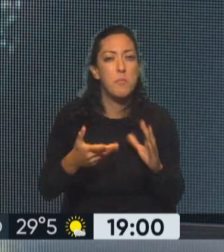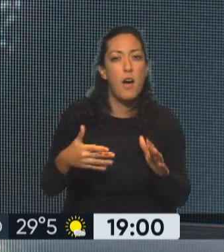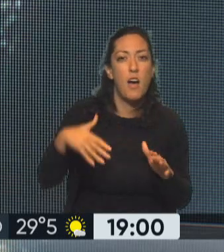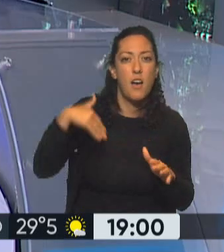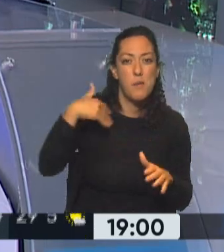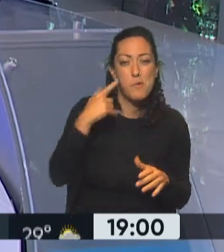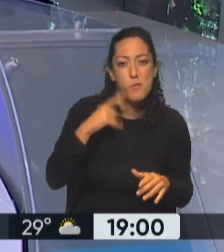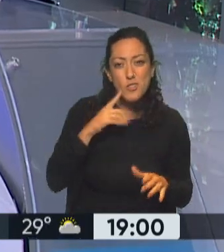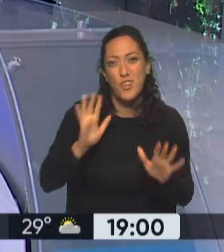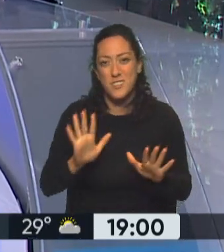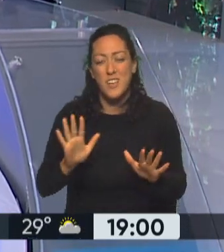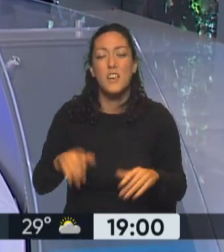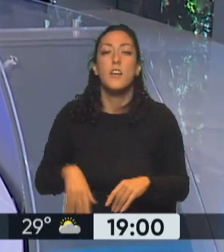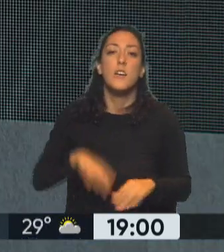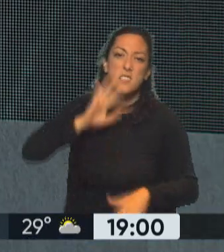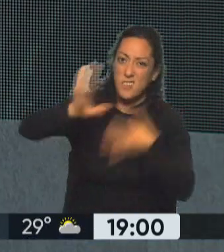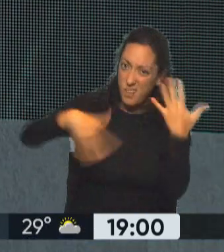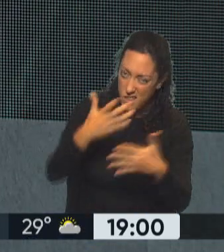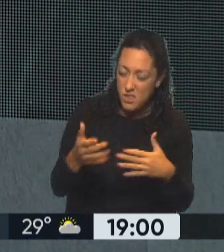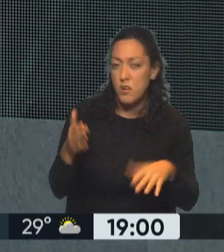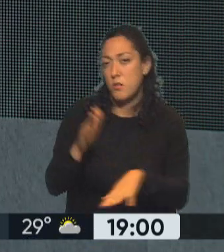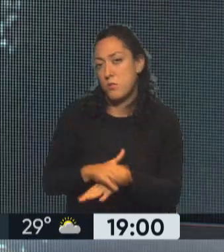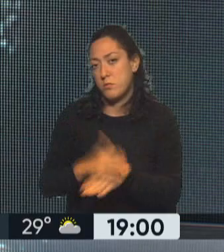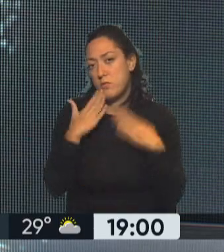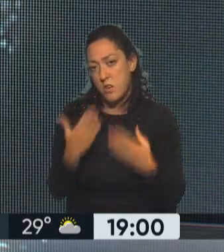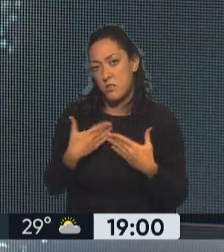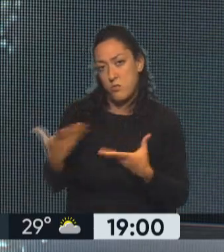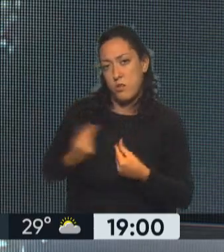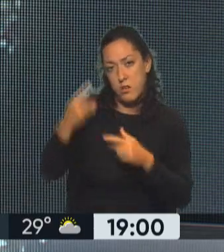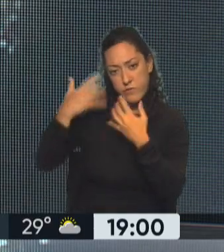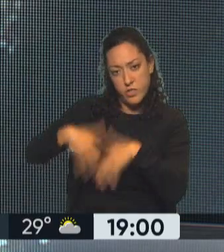Le agradecemos su compromiso y ayudarnos a pensar en voz alta. Gracias, Tonioli. Gracias a ustedes.